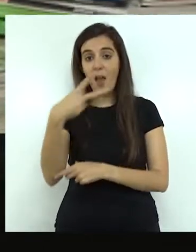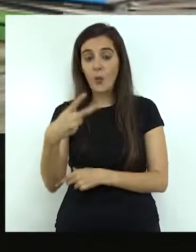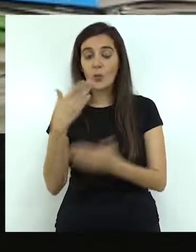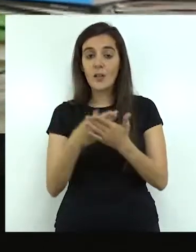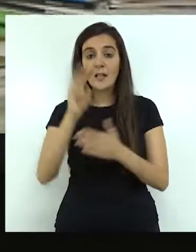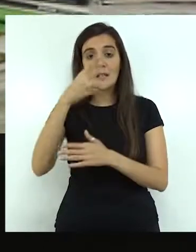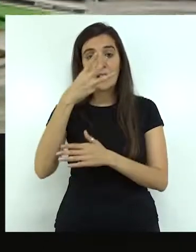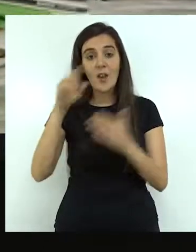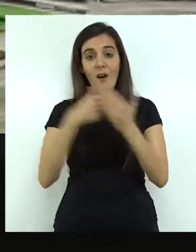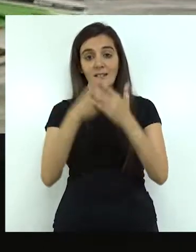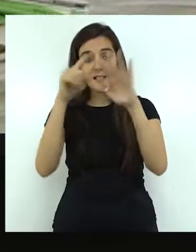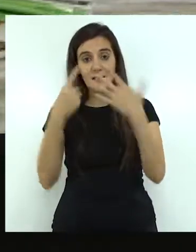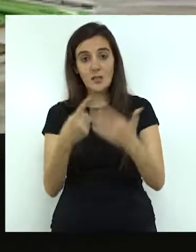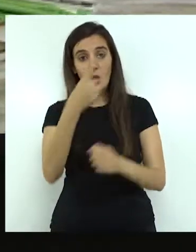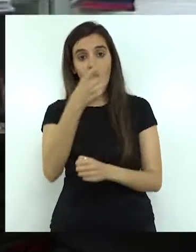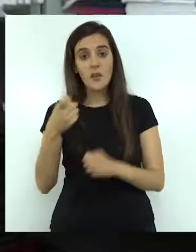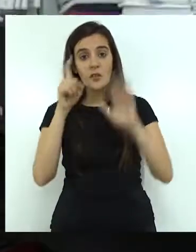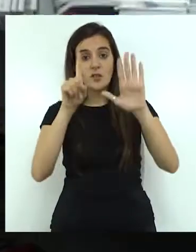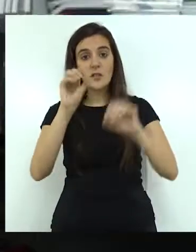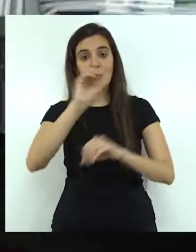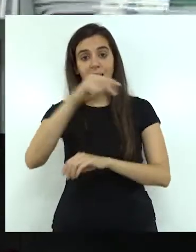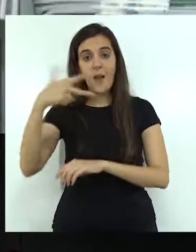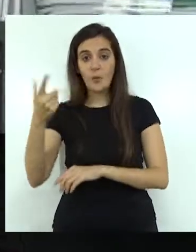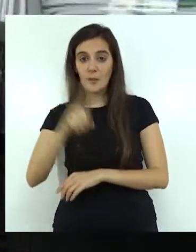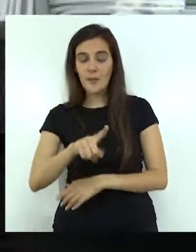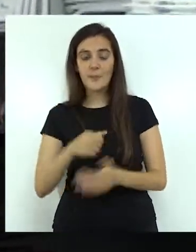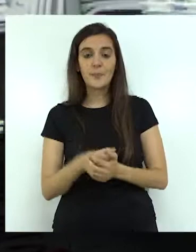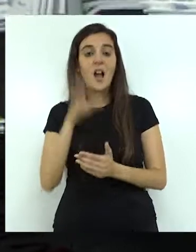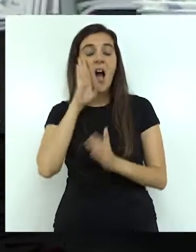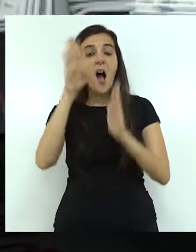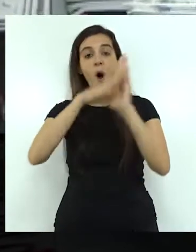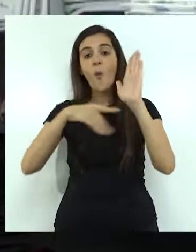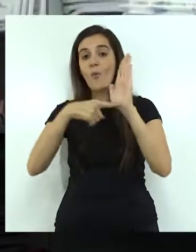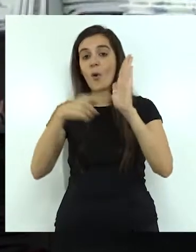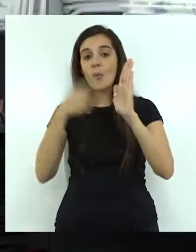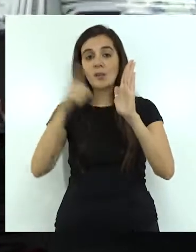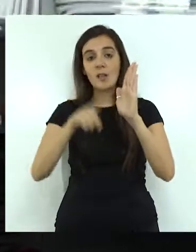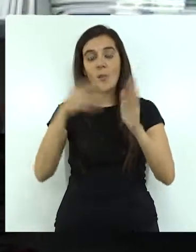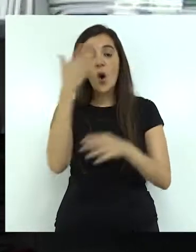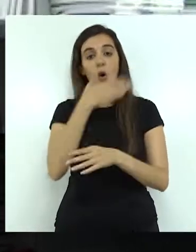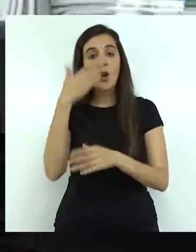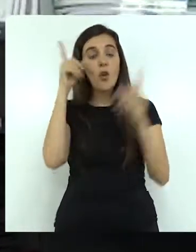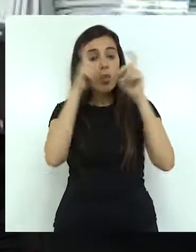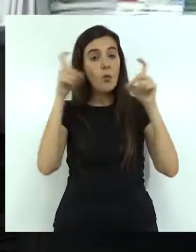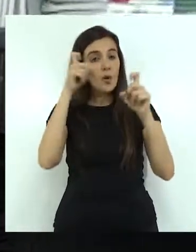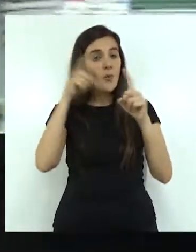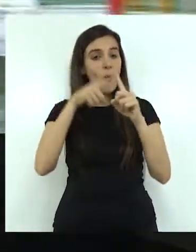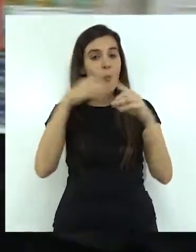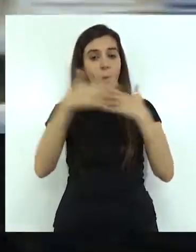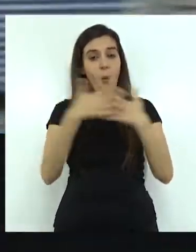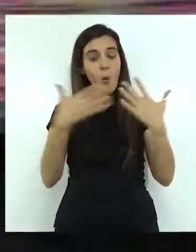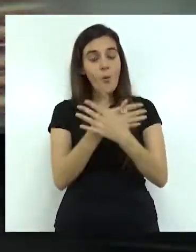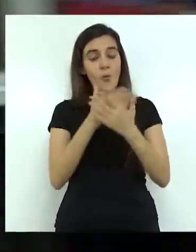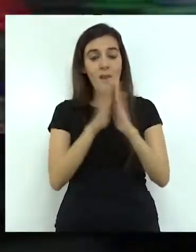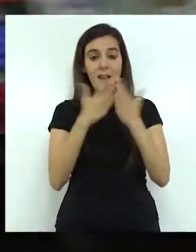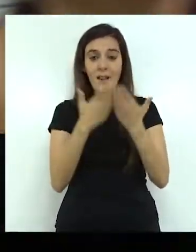160 euros este programa también va a llegar a los centros educativos en los que se combine el uso de libros en algunas asignaturas con